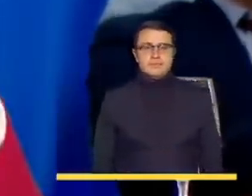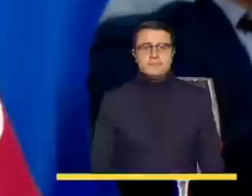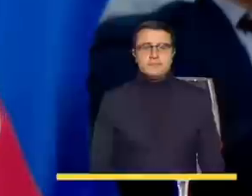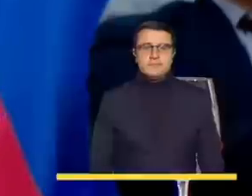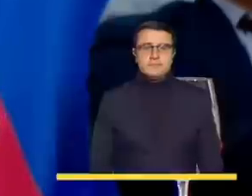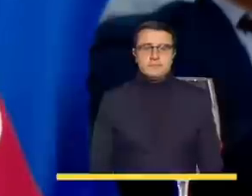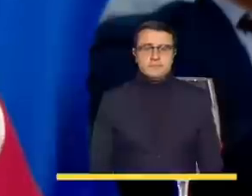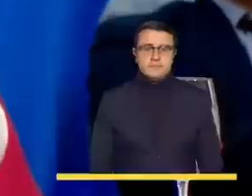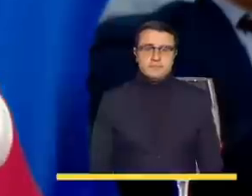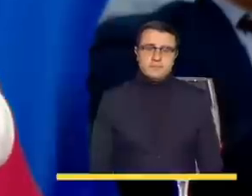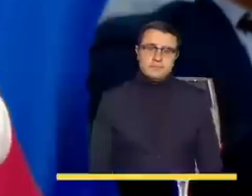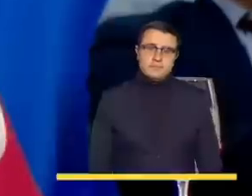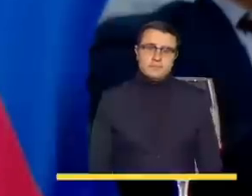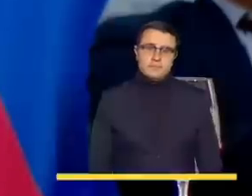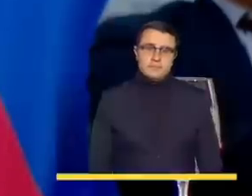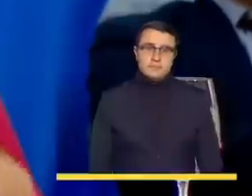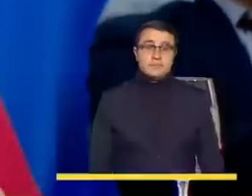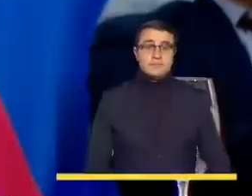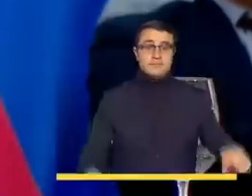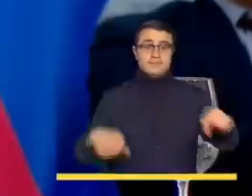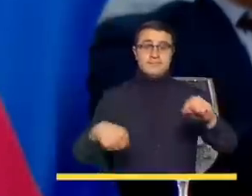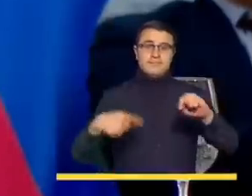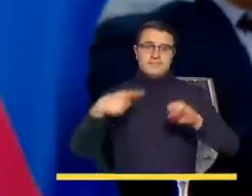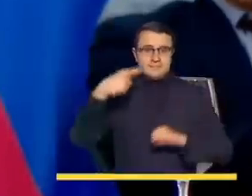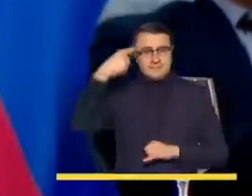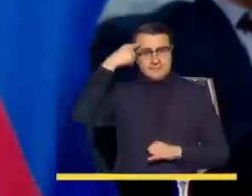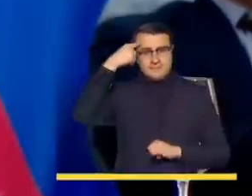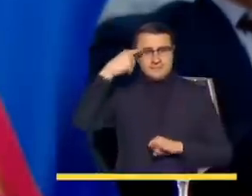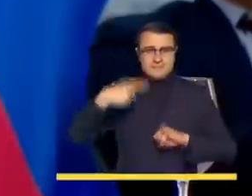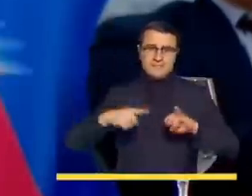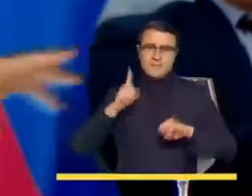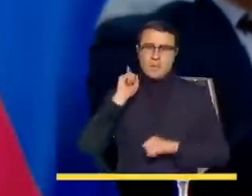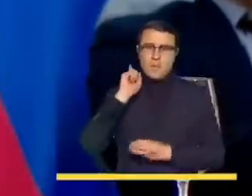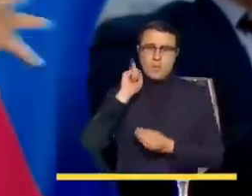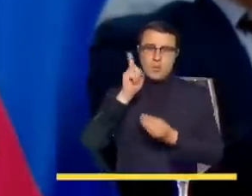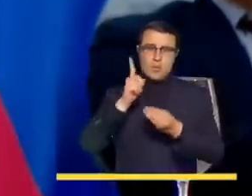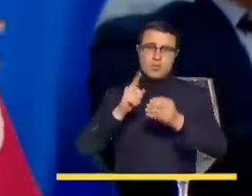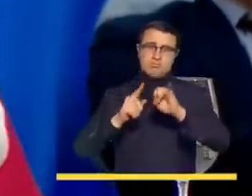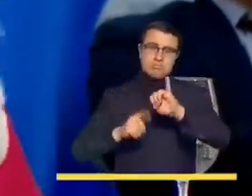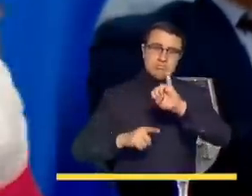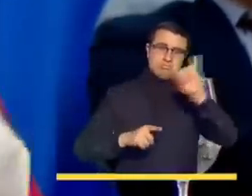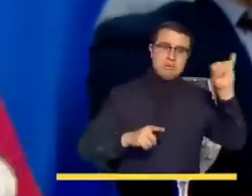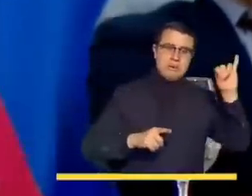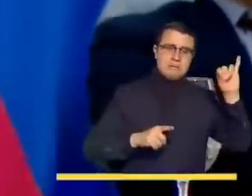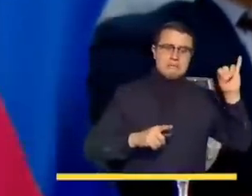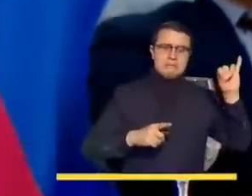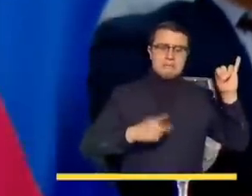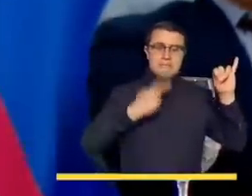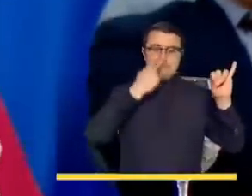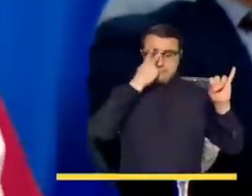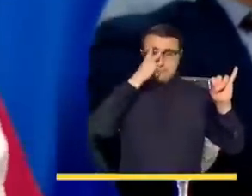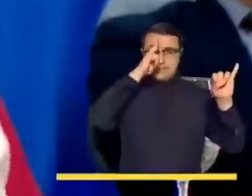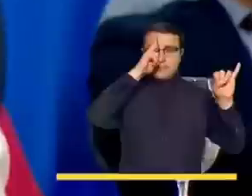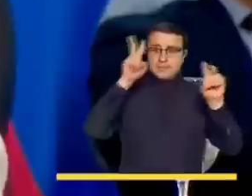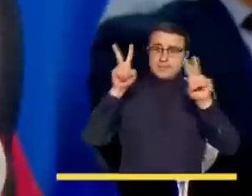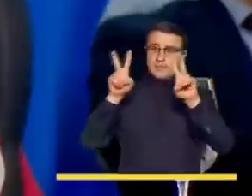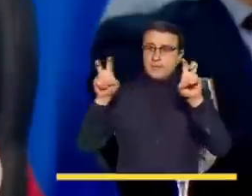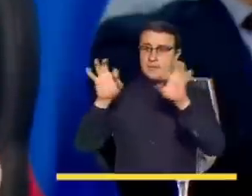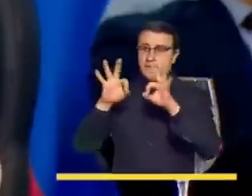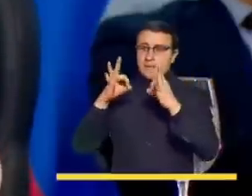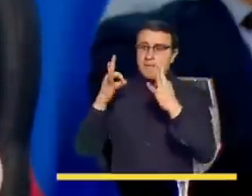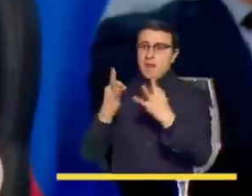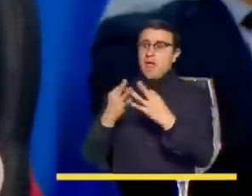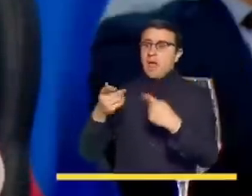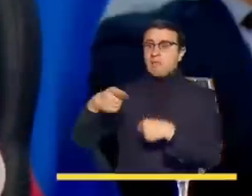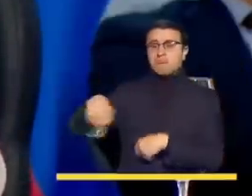hemos cometido el error de dejar el tema de la familia a la